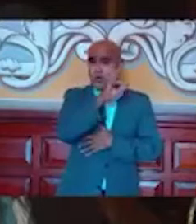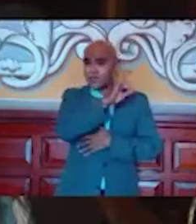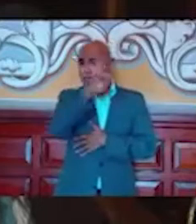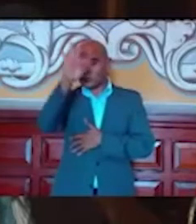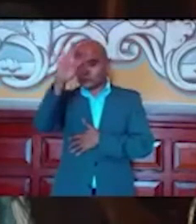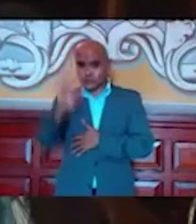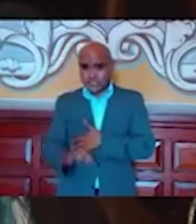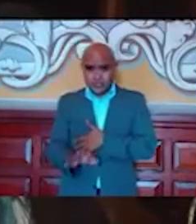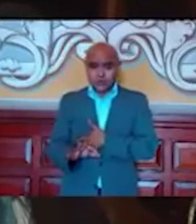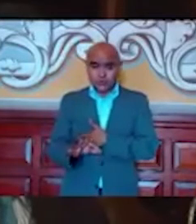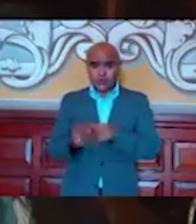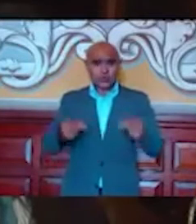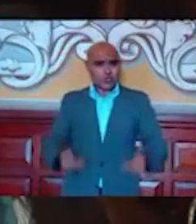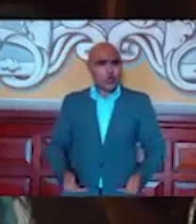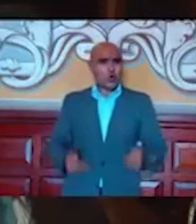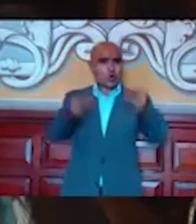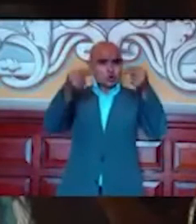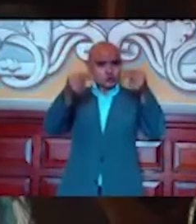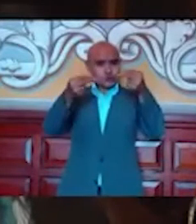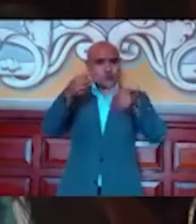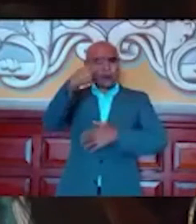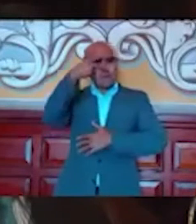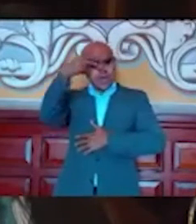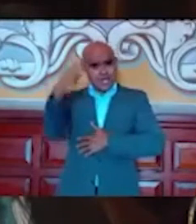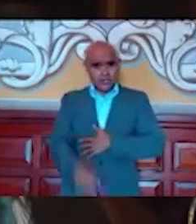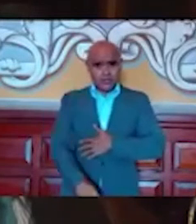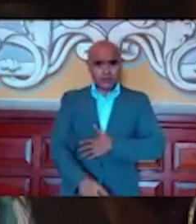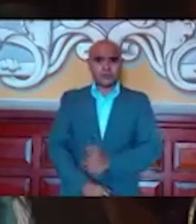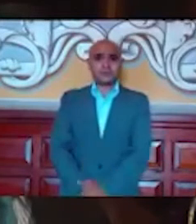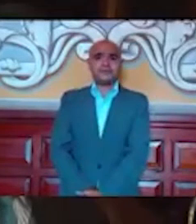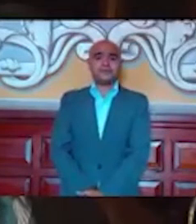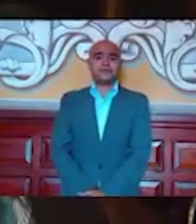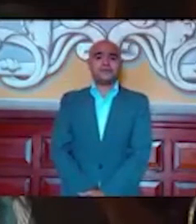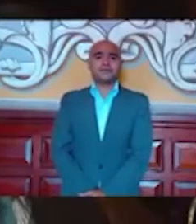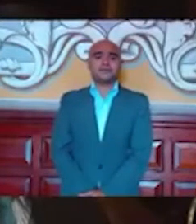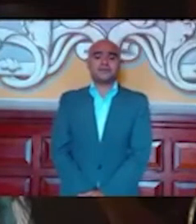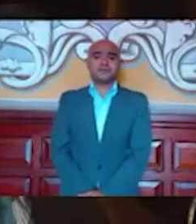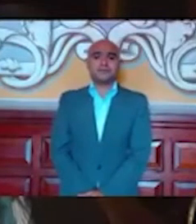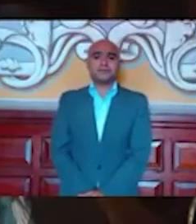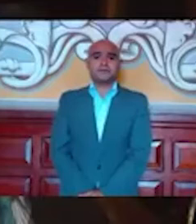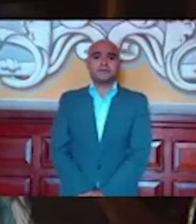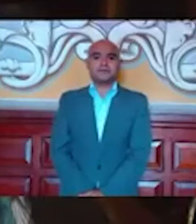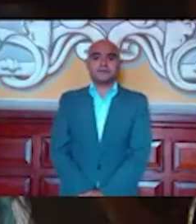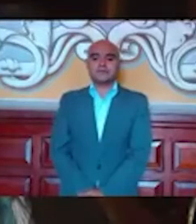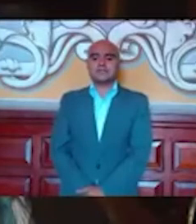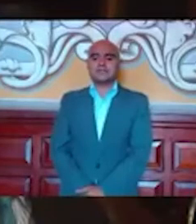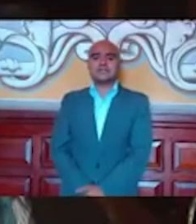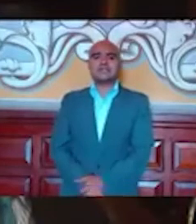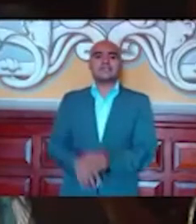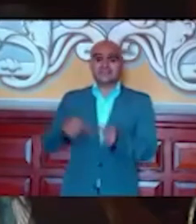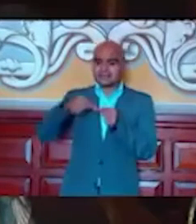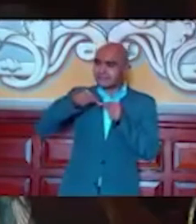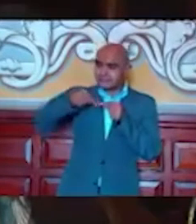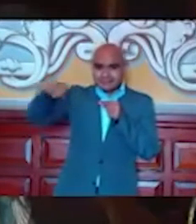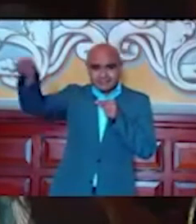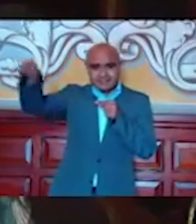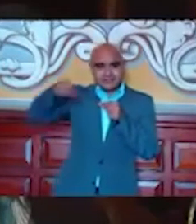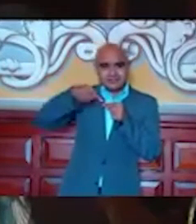está geográficamente ubicada de manera estratégica para las inversiones.